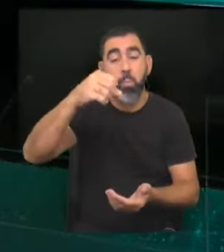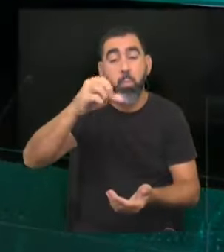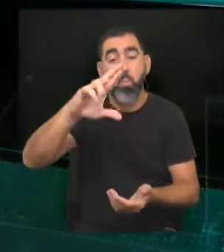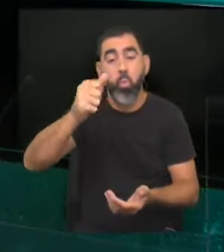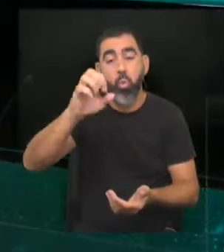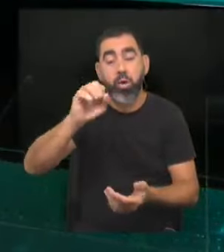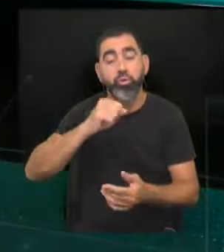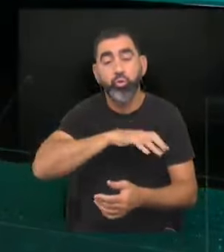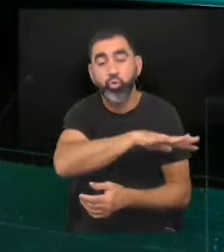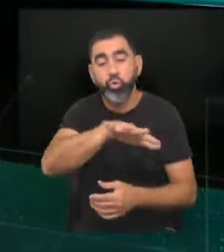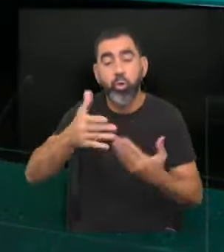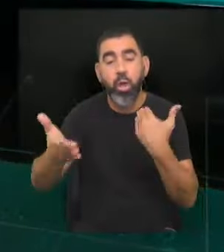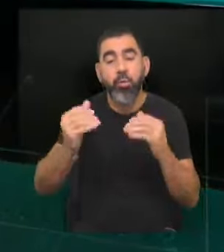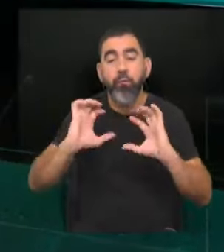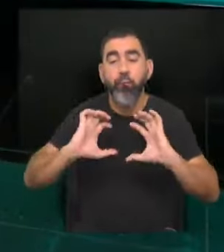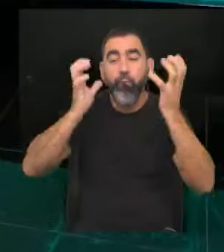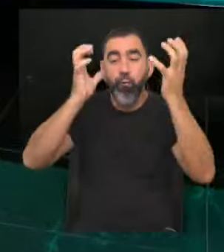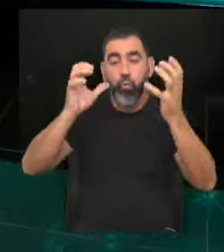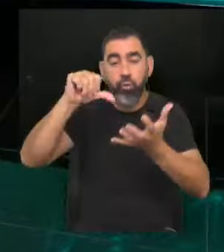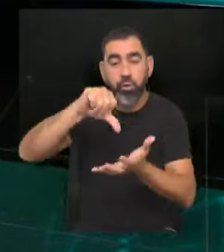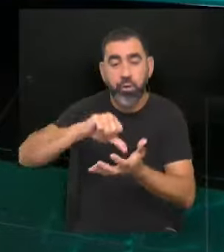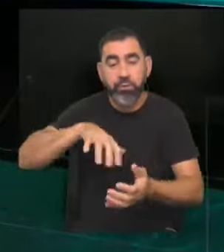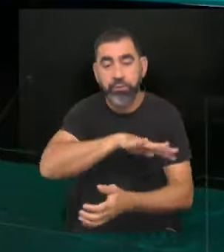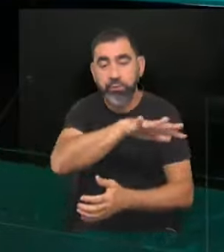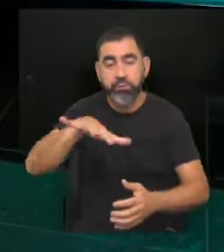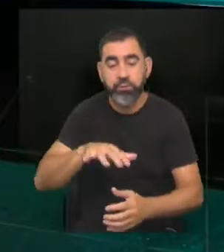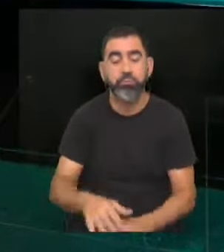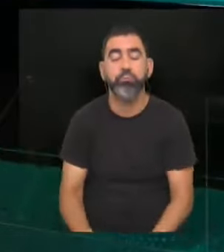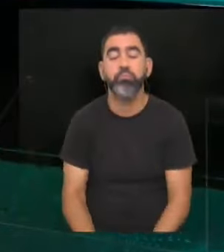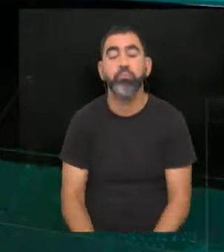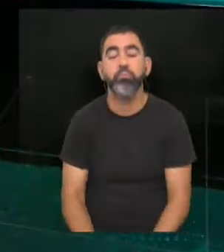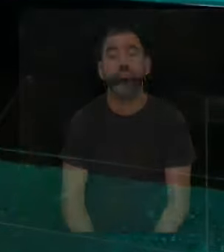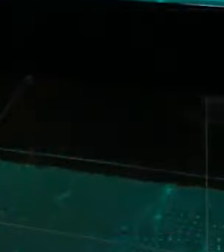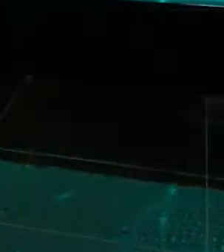sociólogo para hablar de las violencias en la sociedad a que se